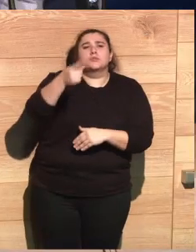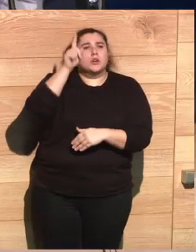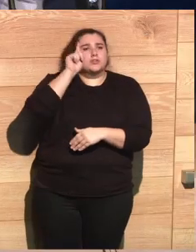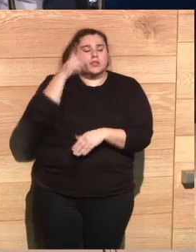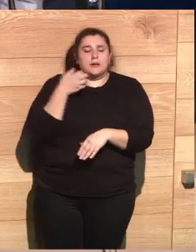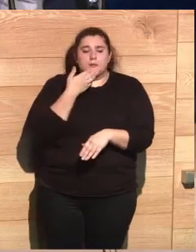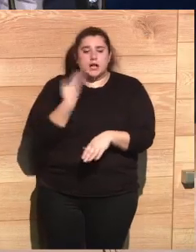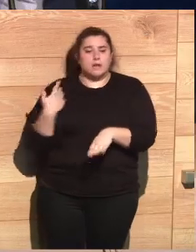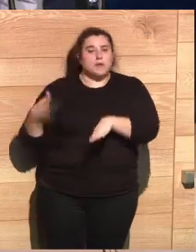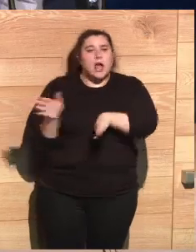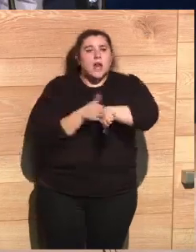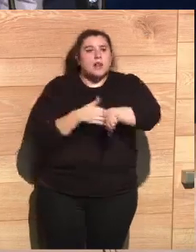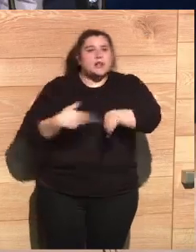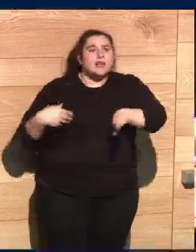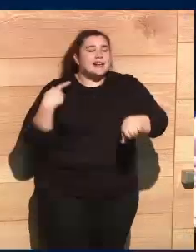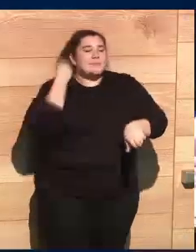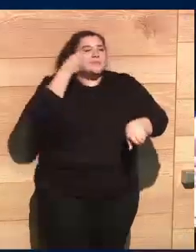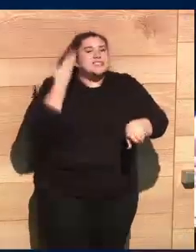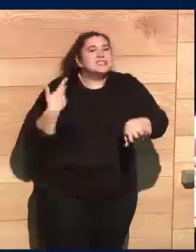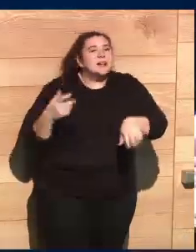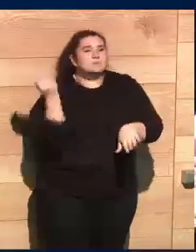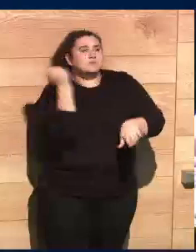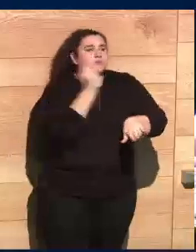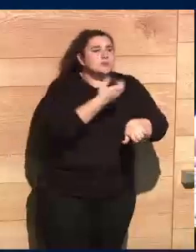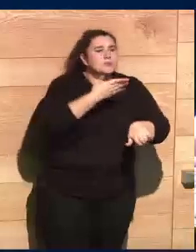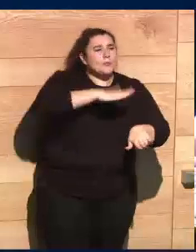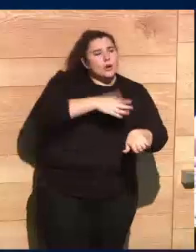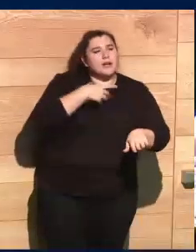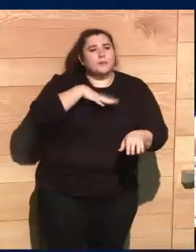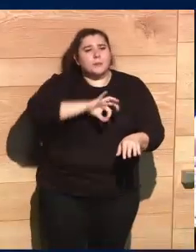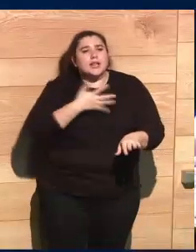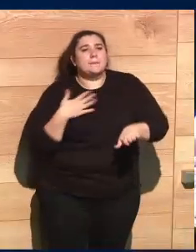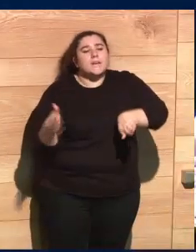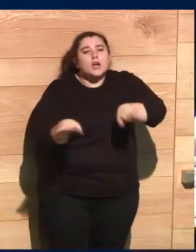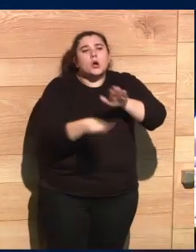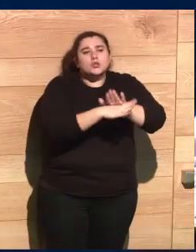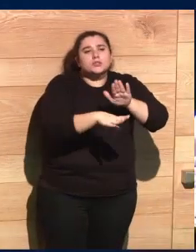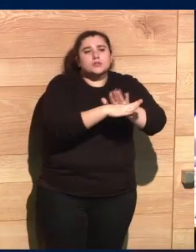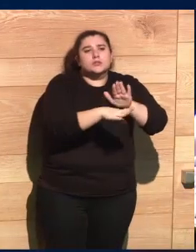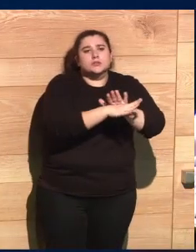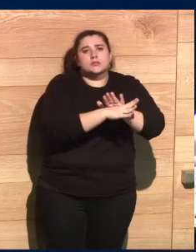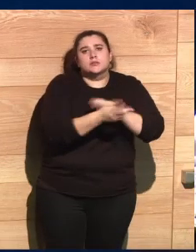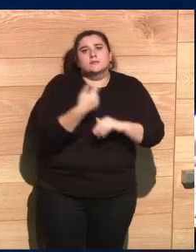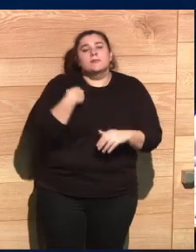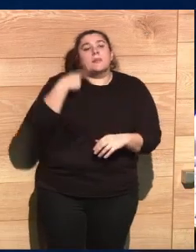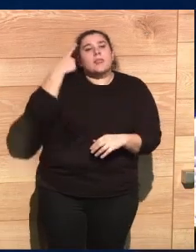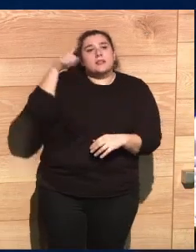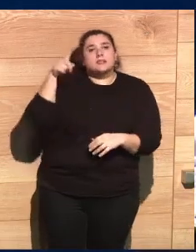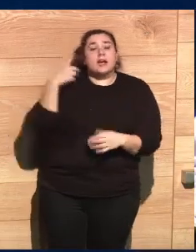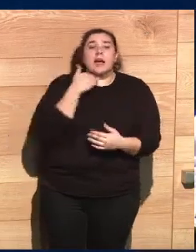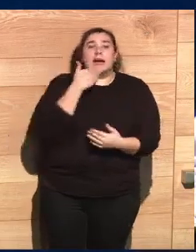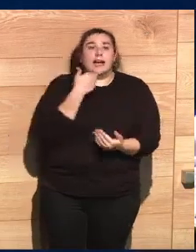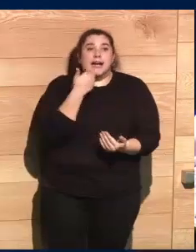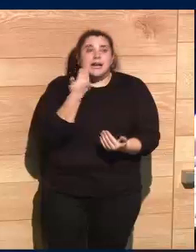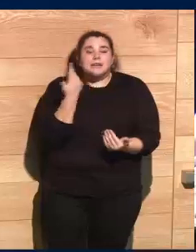todo a la izquierda, aunque parezca que te vayan a matar y consigues, ¿no? Este hueco de tal, como este universo predecible